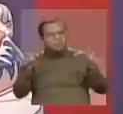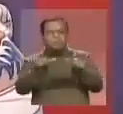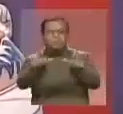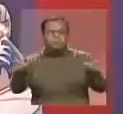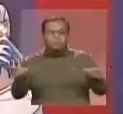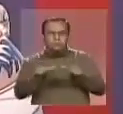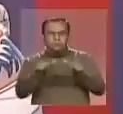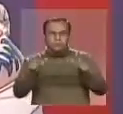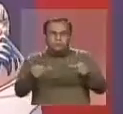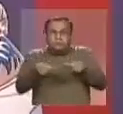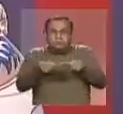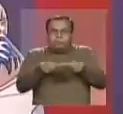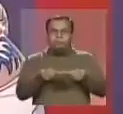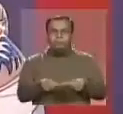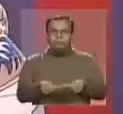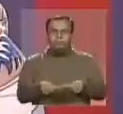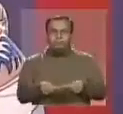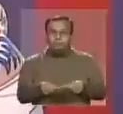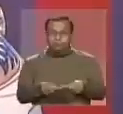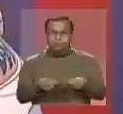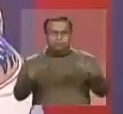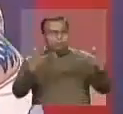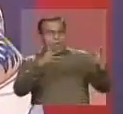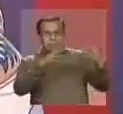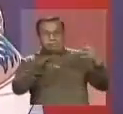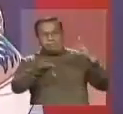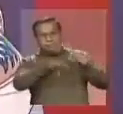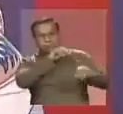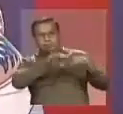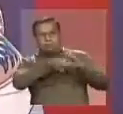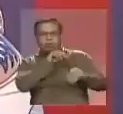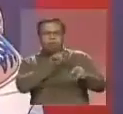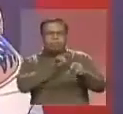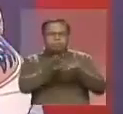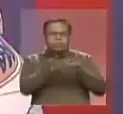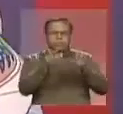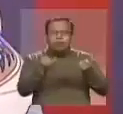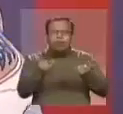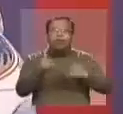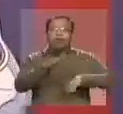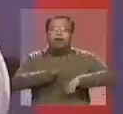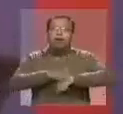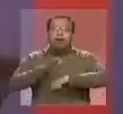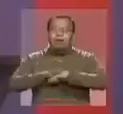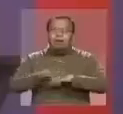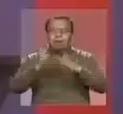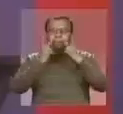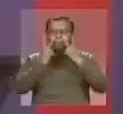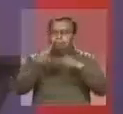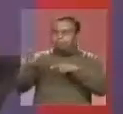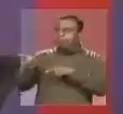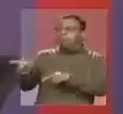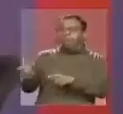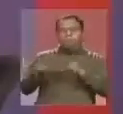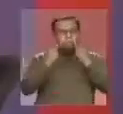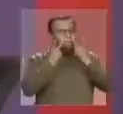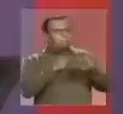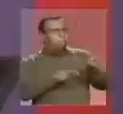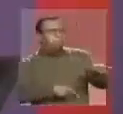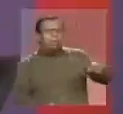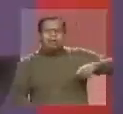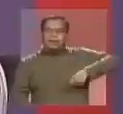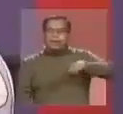lugares donde se asientan. Entonces, estas fechas son importantes para darles esa visibilidad a las